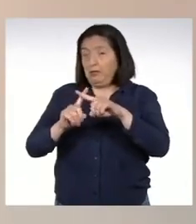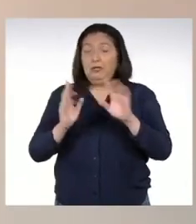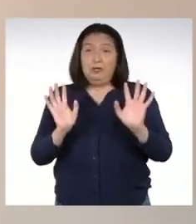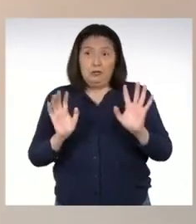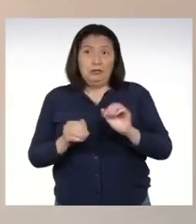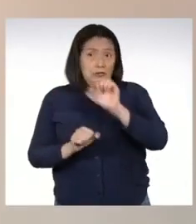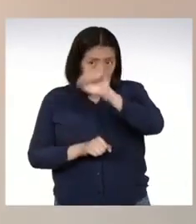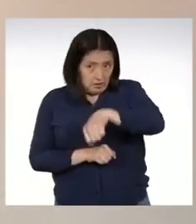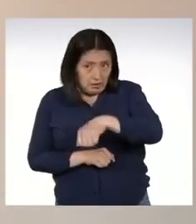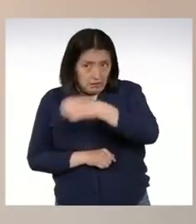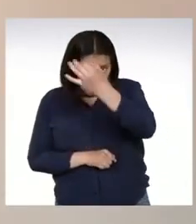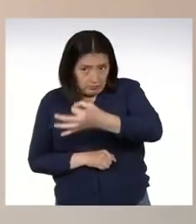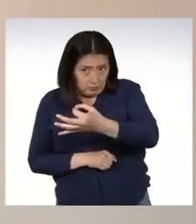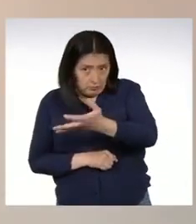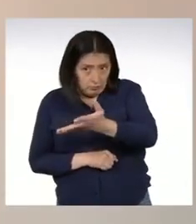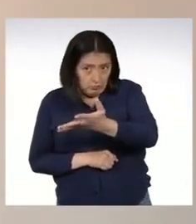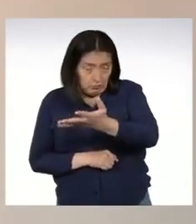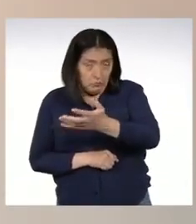¿Estás seguro?